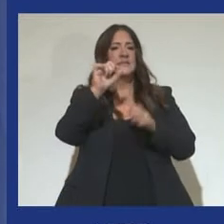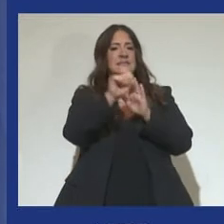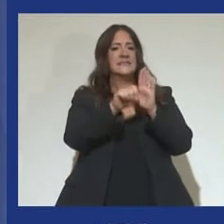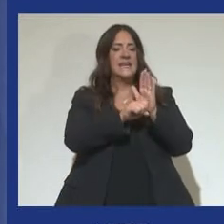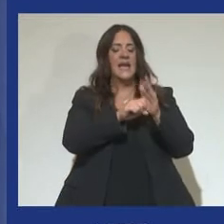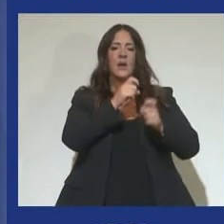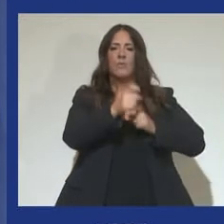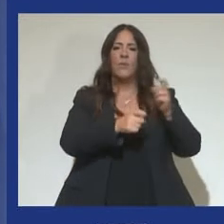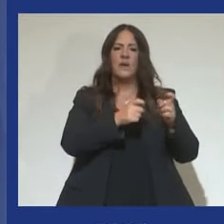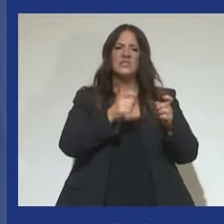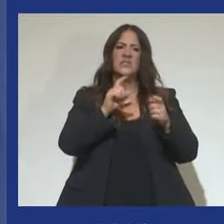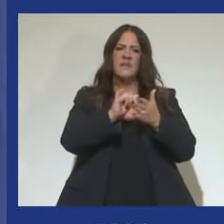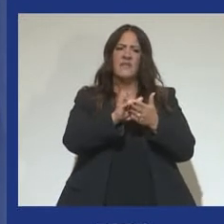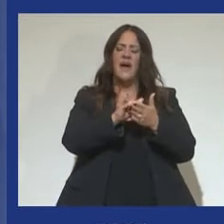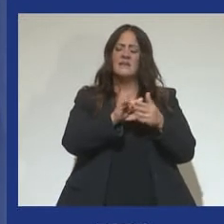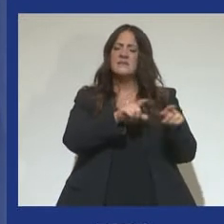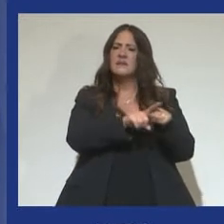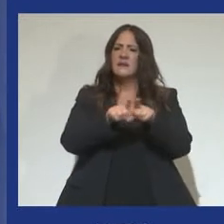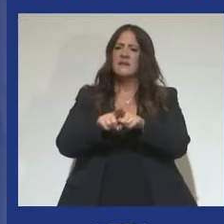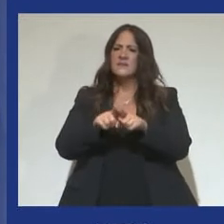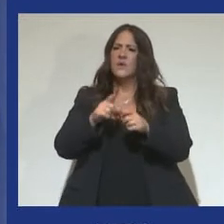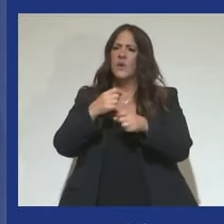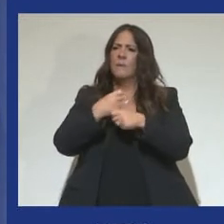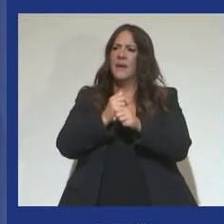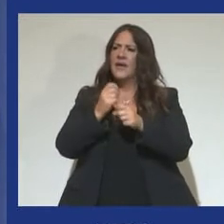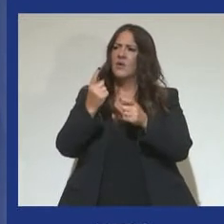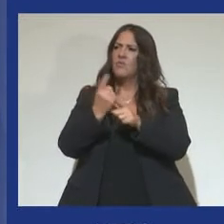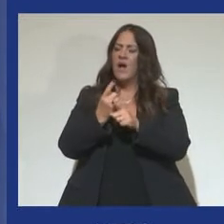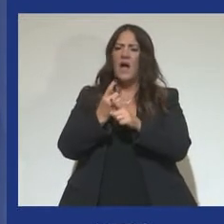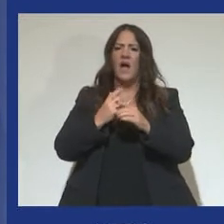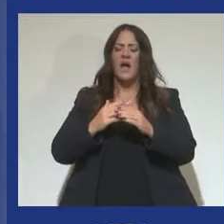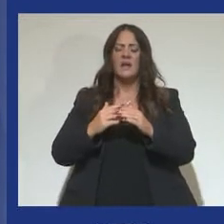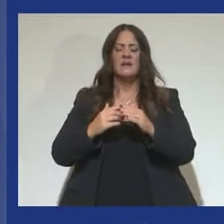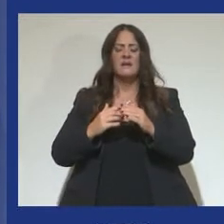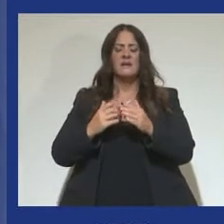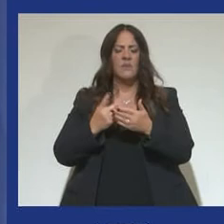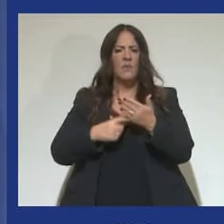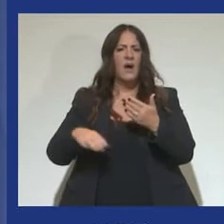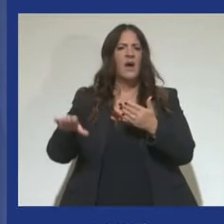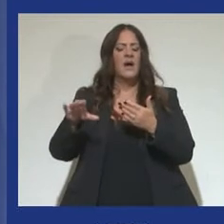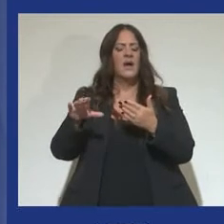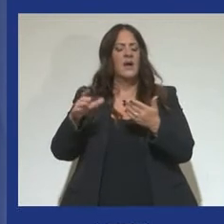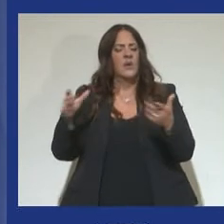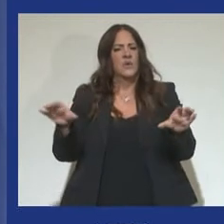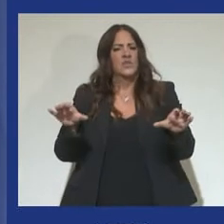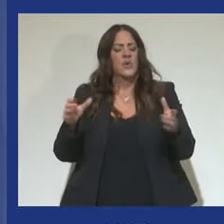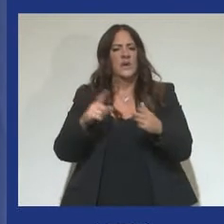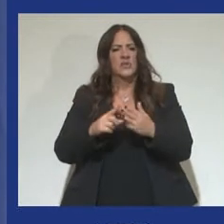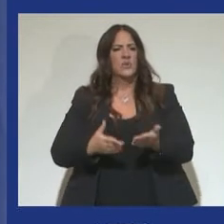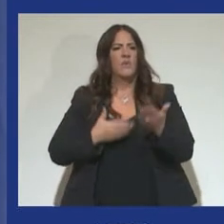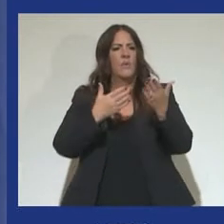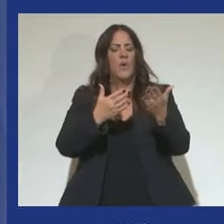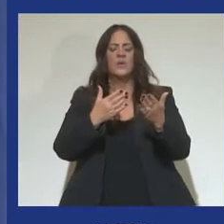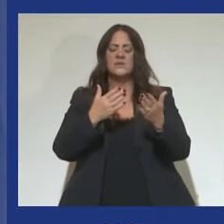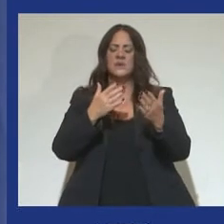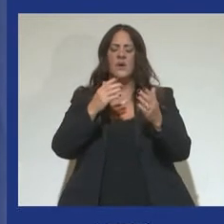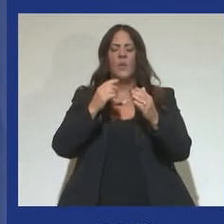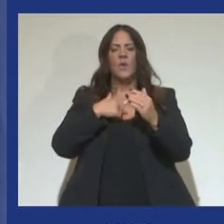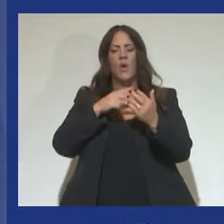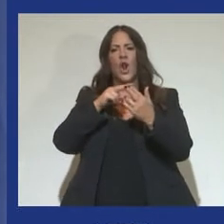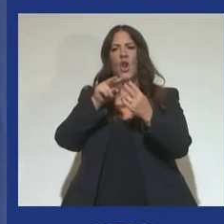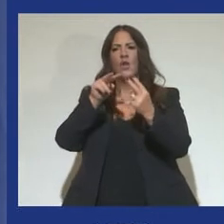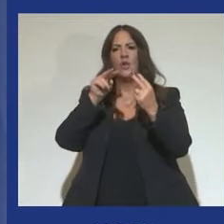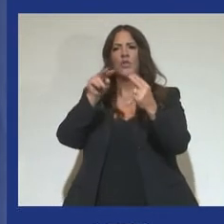golden state que esperamos que sea aceptada también estamos buscando ese balance es lo que estamos proponiendo es una